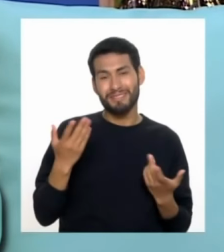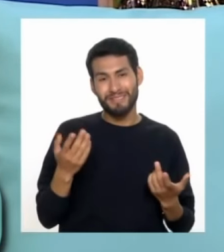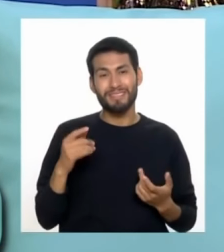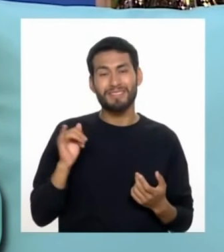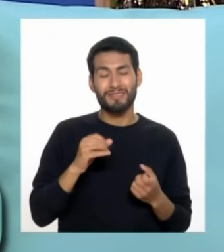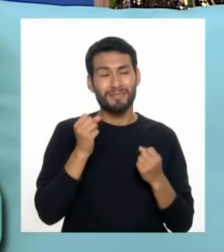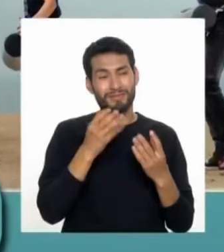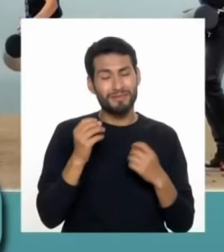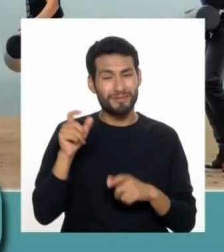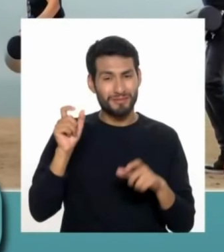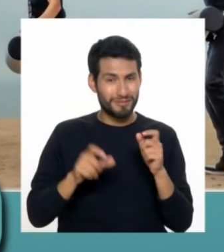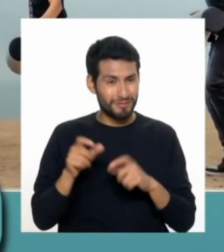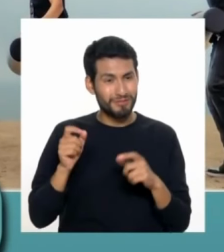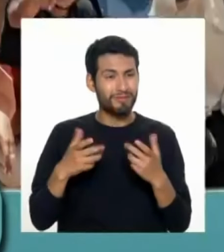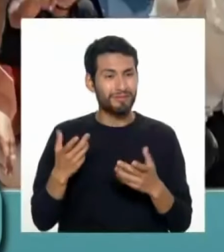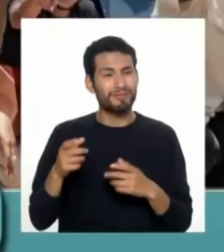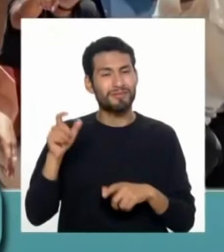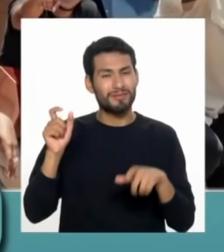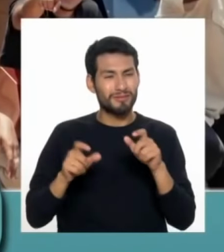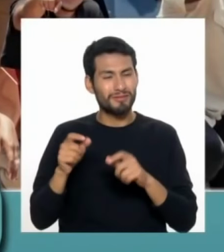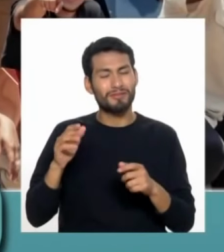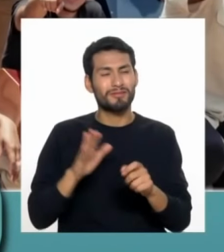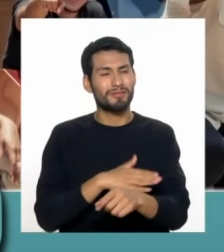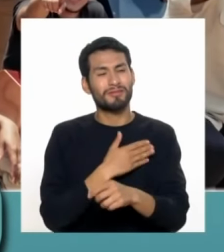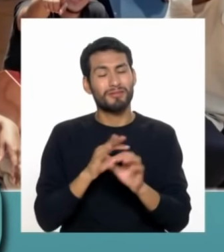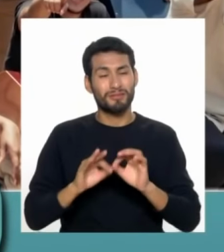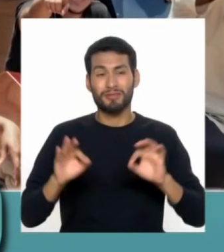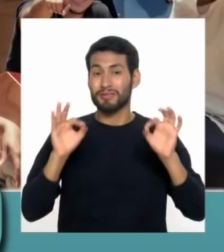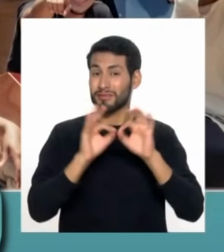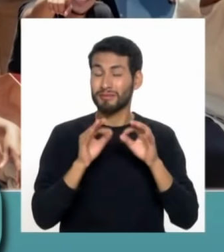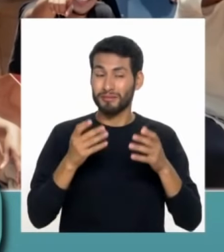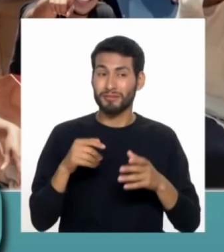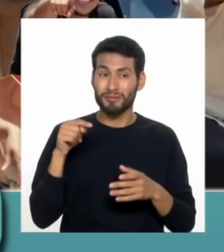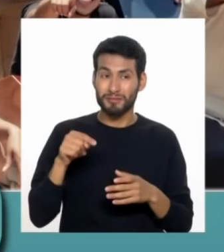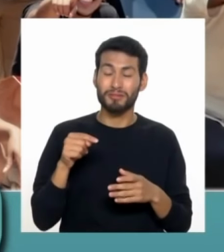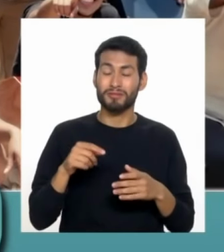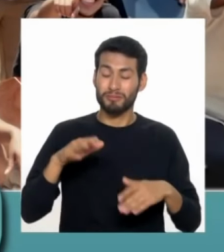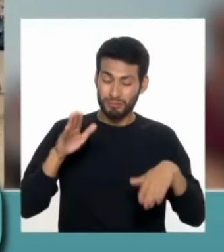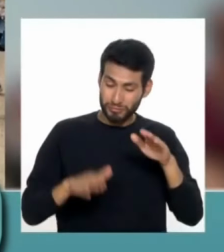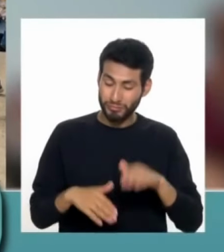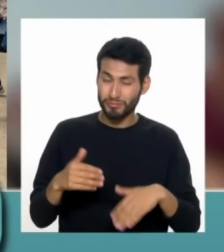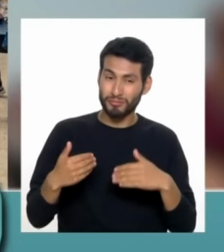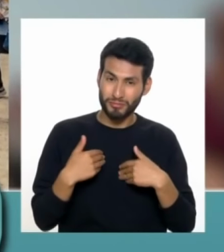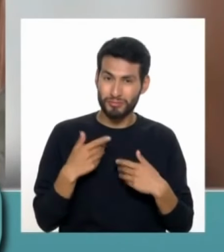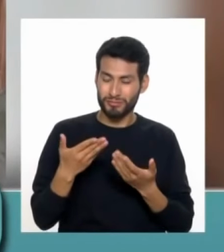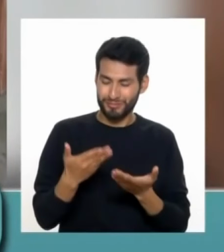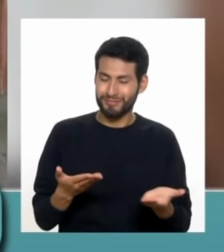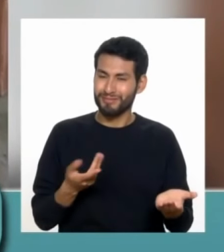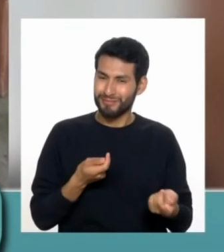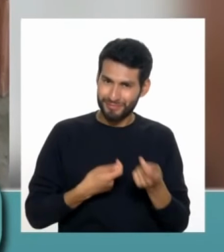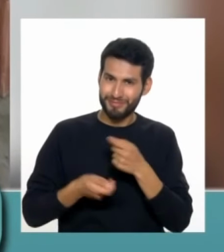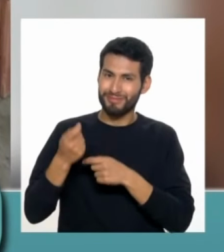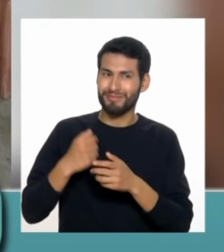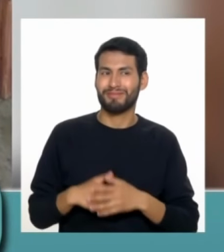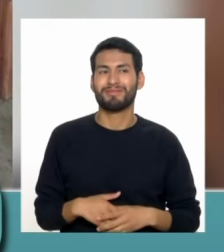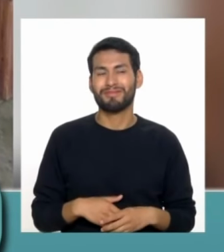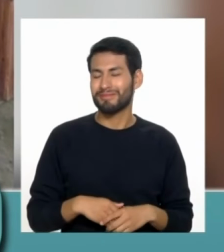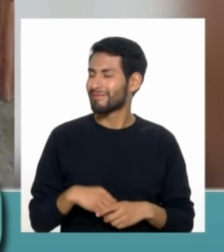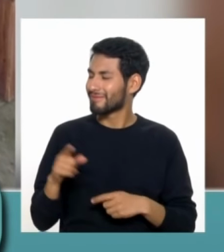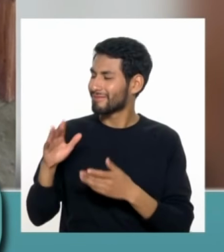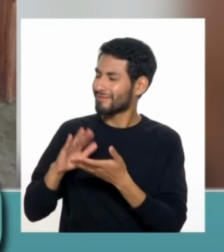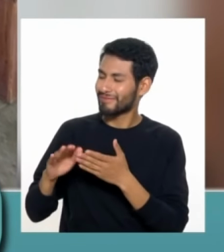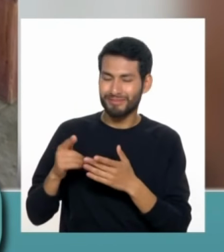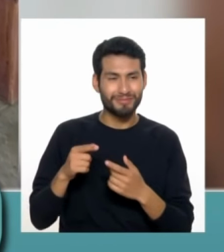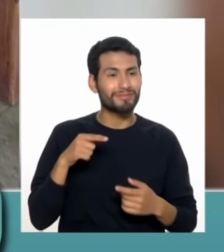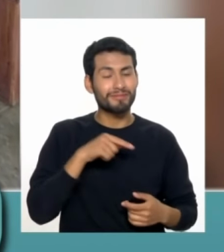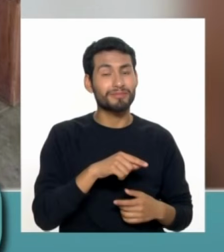él, han habido muchos otros personajes de la música importantes que han tenido bien a ver nuestros productos. Además,